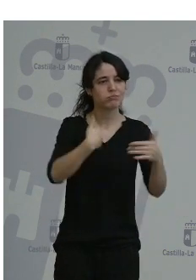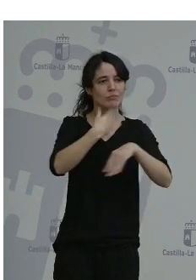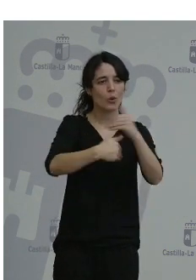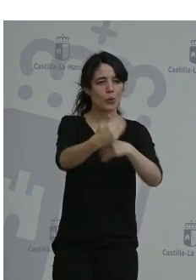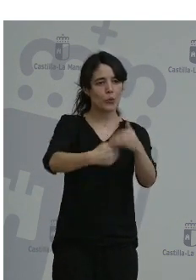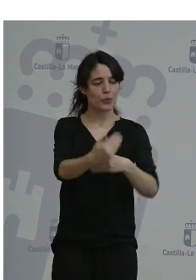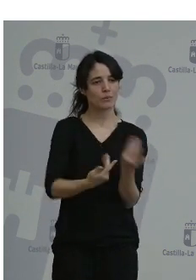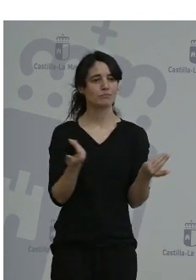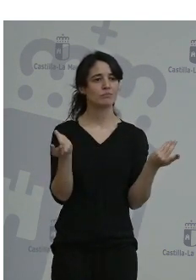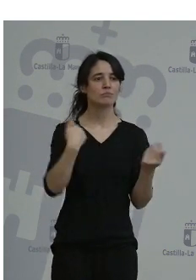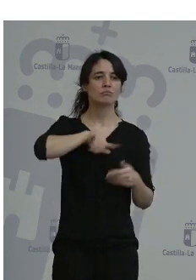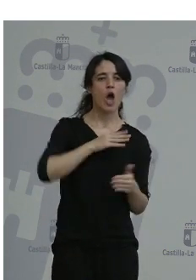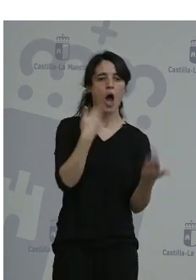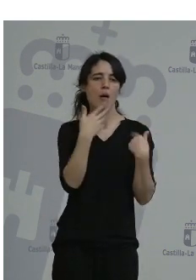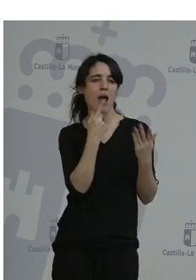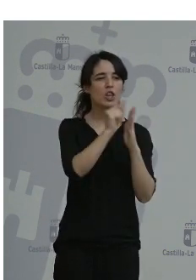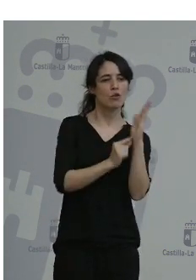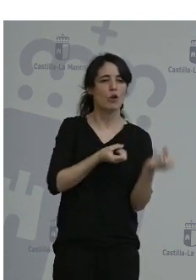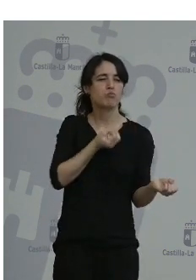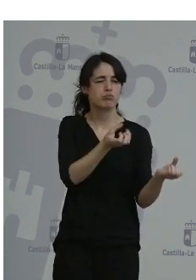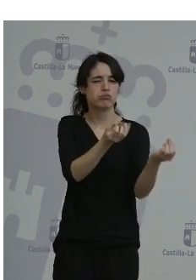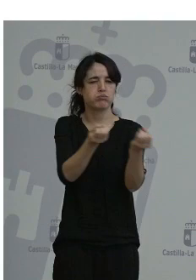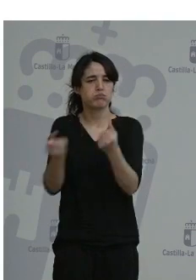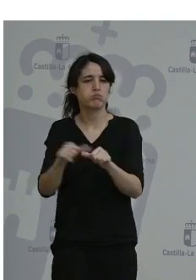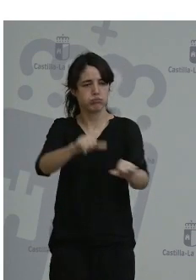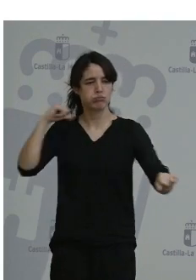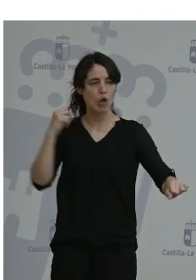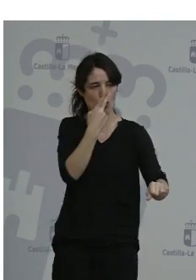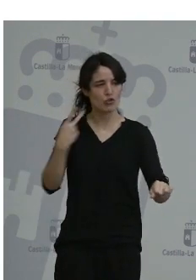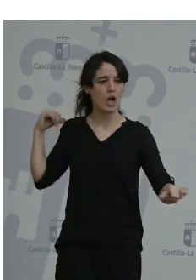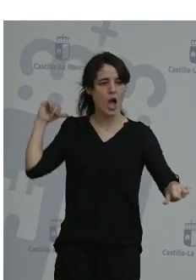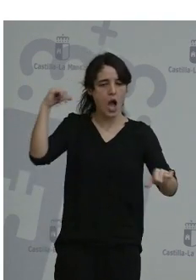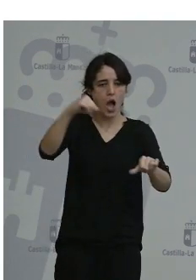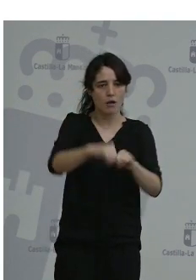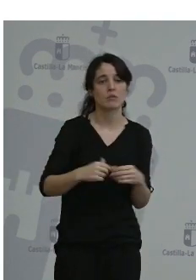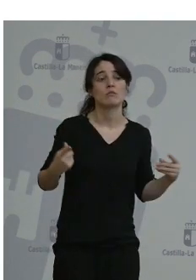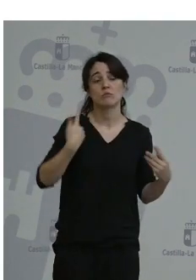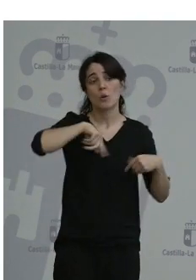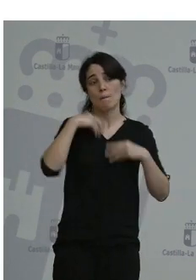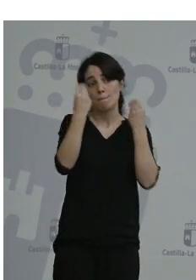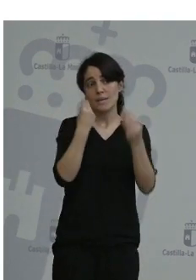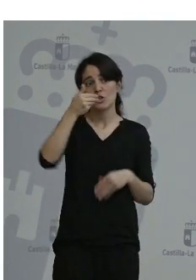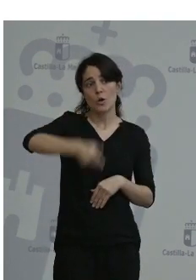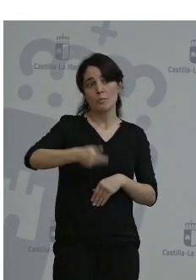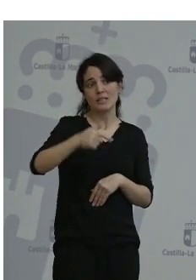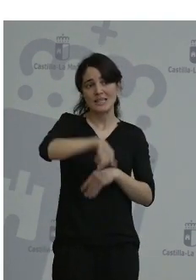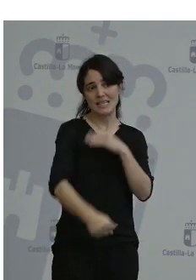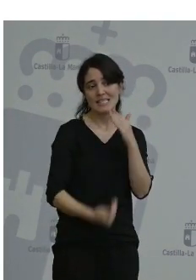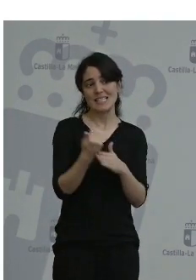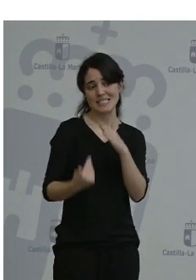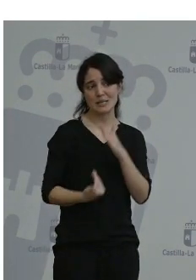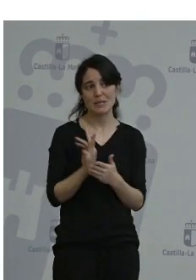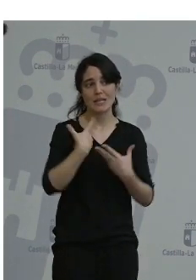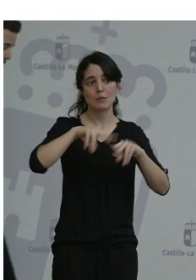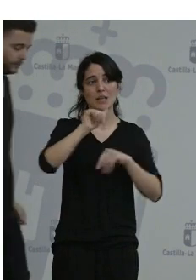hablar, daros un montón de cifras de lo que hemos venido realizando año tras año, yo creo que lo importante es que este seminario termine